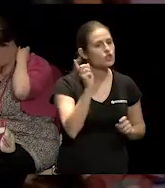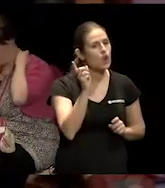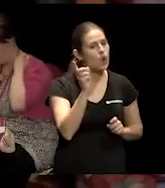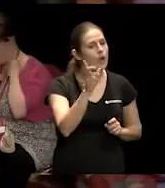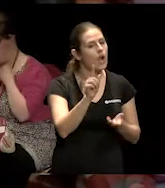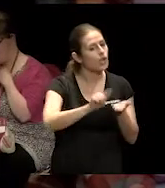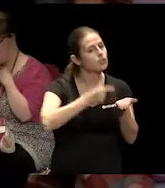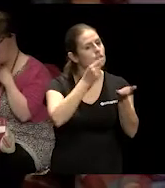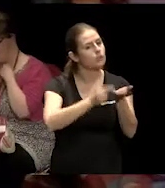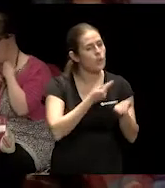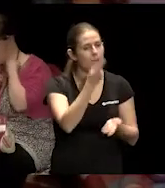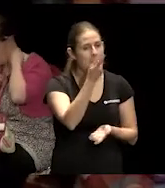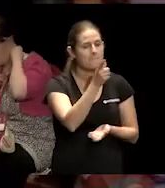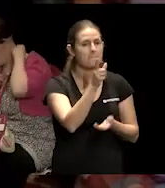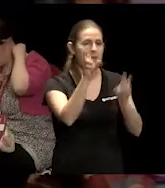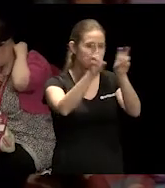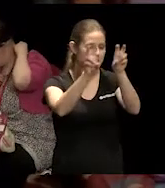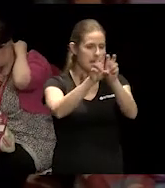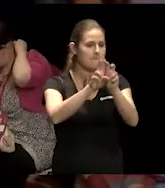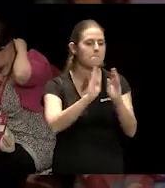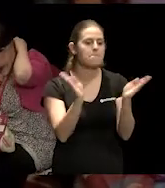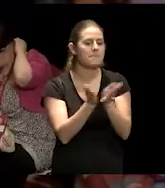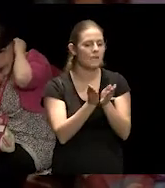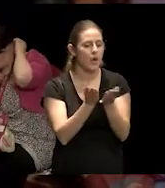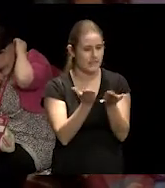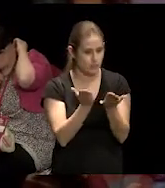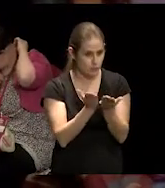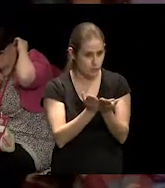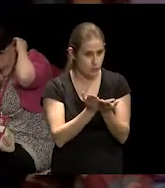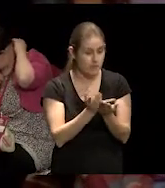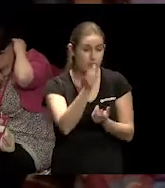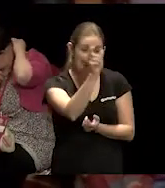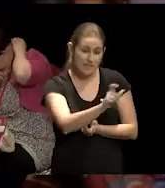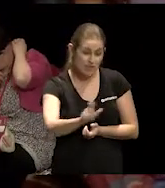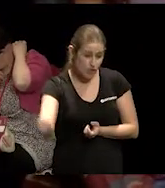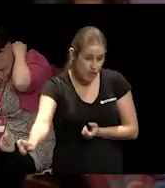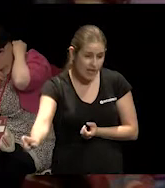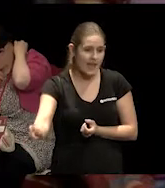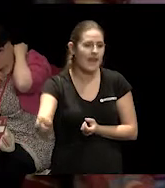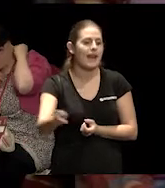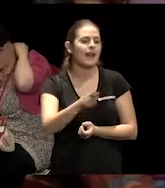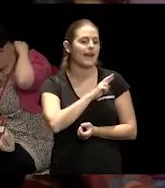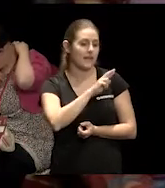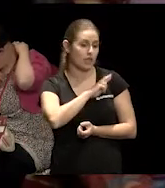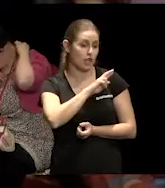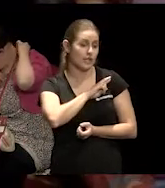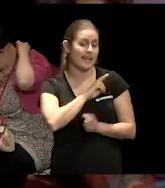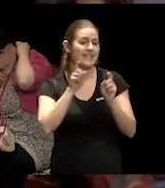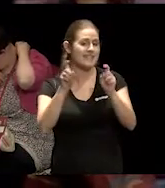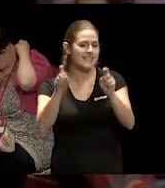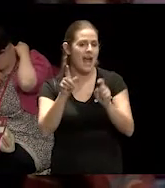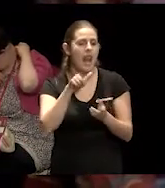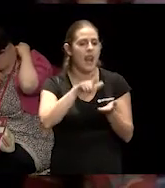que es un espacio, de hecho, interreligioso, llevado por religiosos que se dedican a enseñar la lengua catalana y castellana